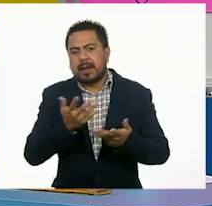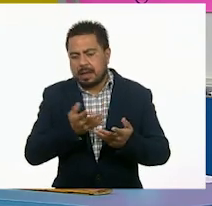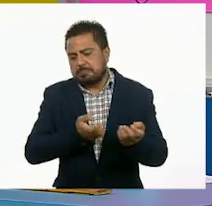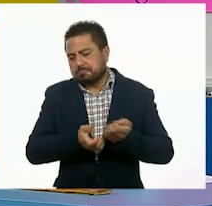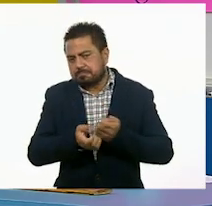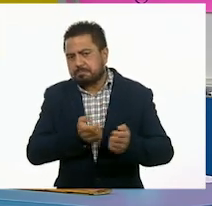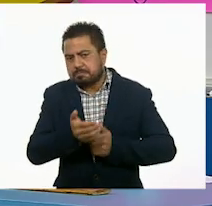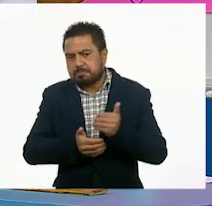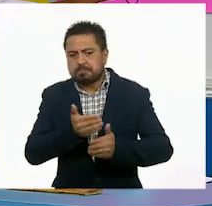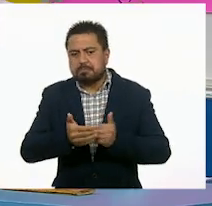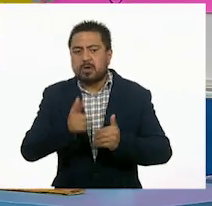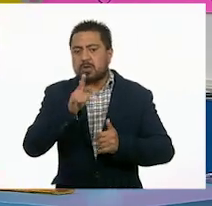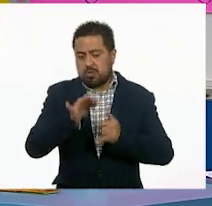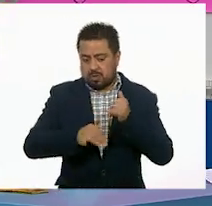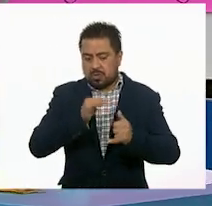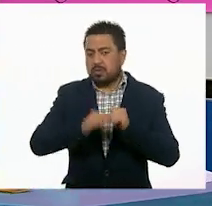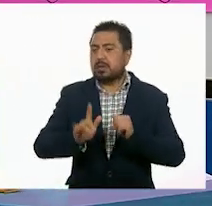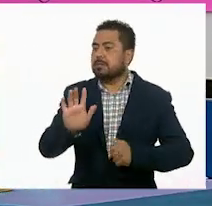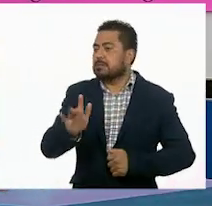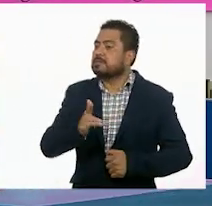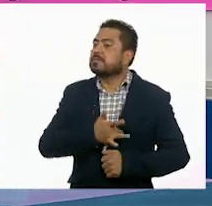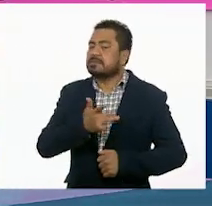práctica. Y por último, ¿qué te parece?